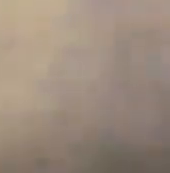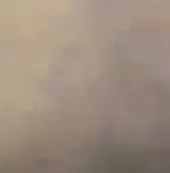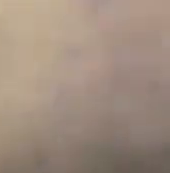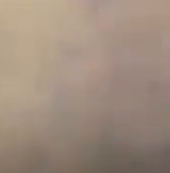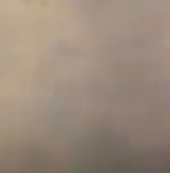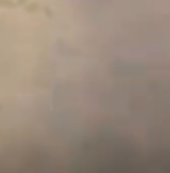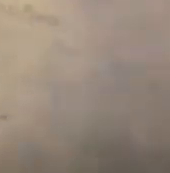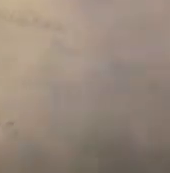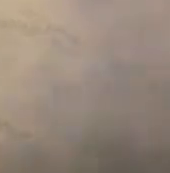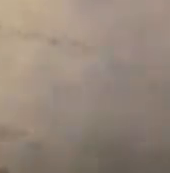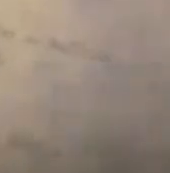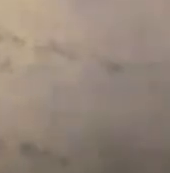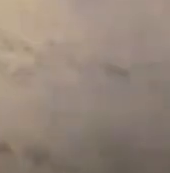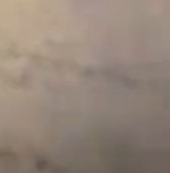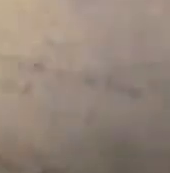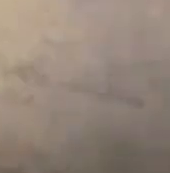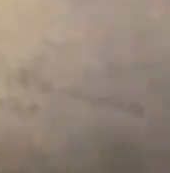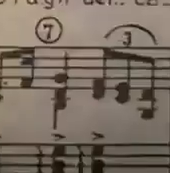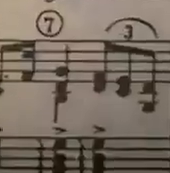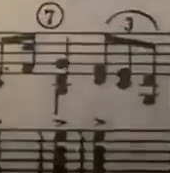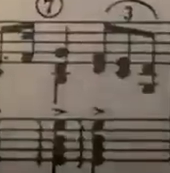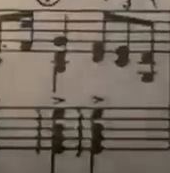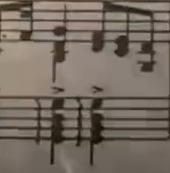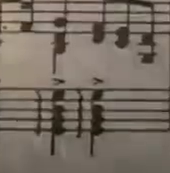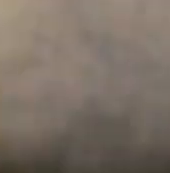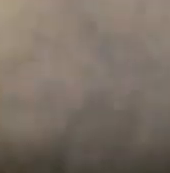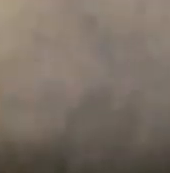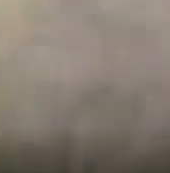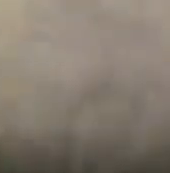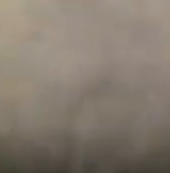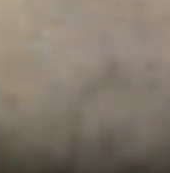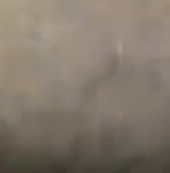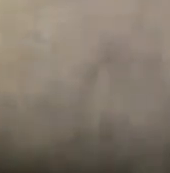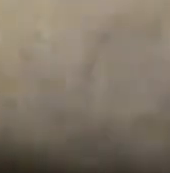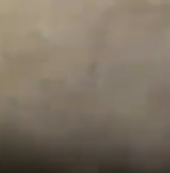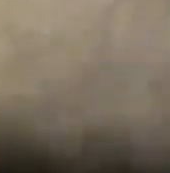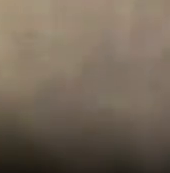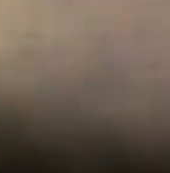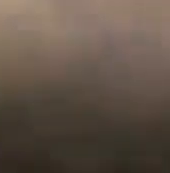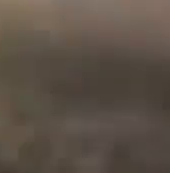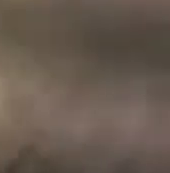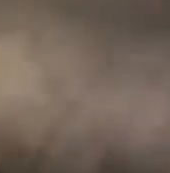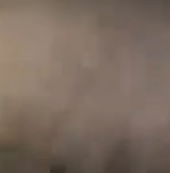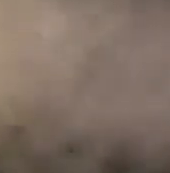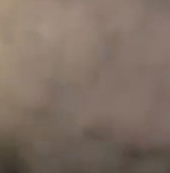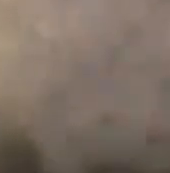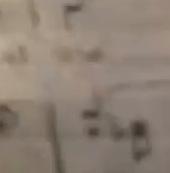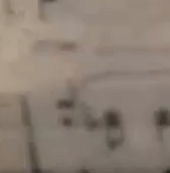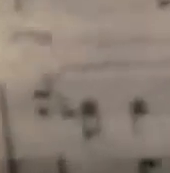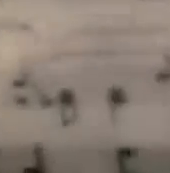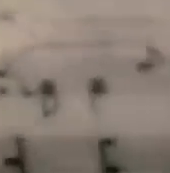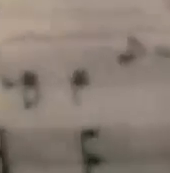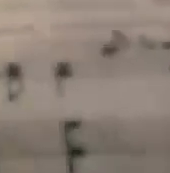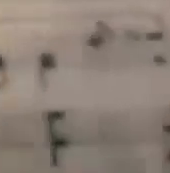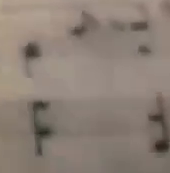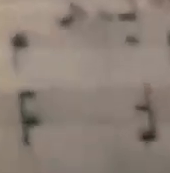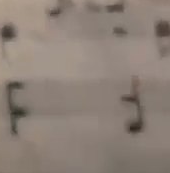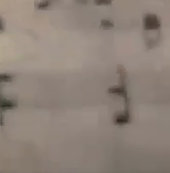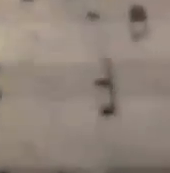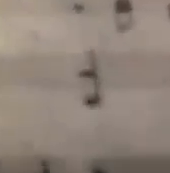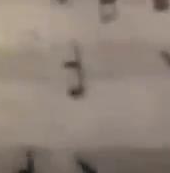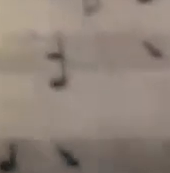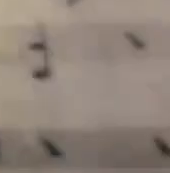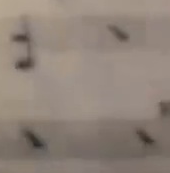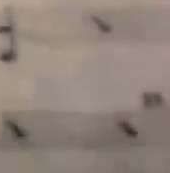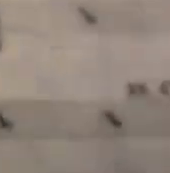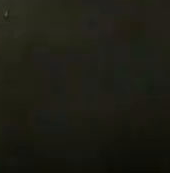un carácter más solemne. Tras un concurso para realizar la música y la letra de un himno a la patria, por primera vez se entonó el 16 de septiembre